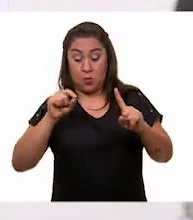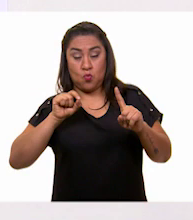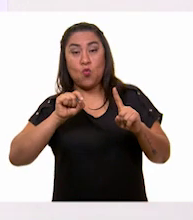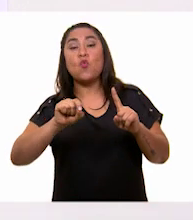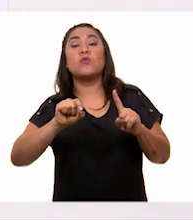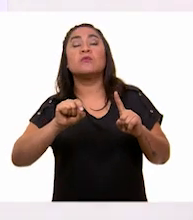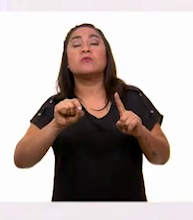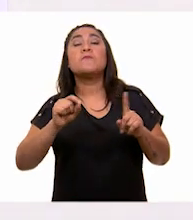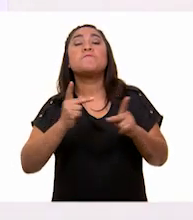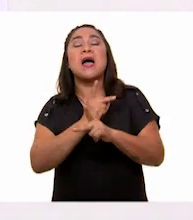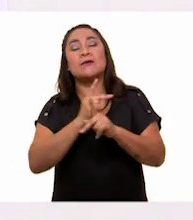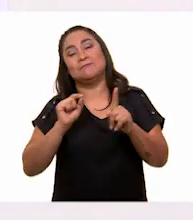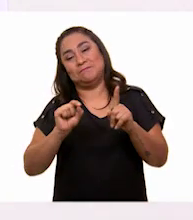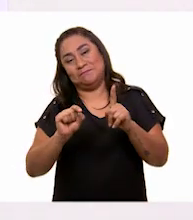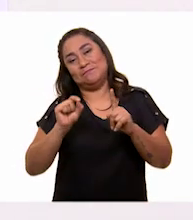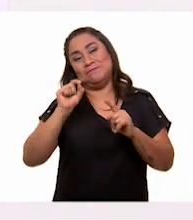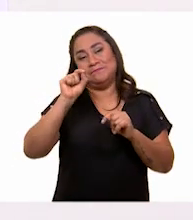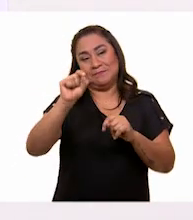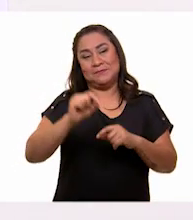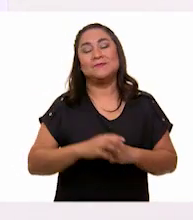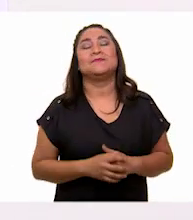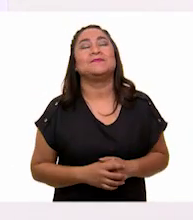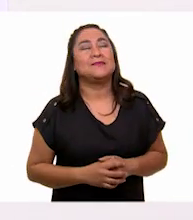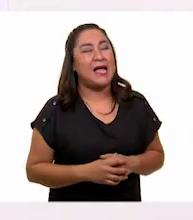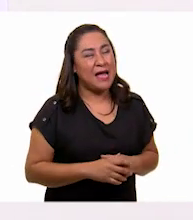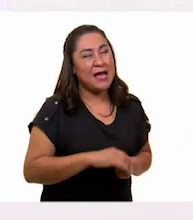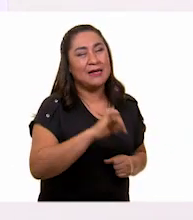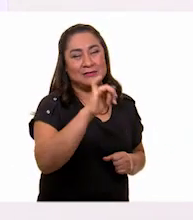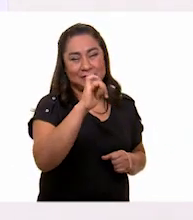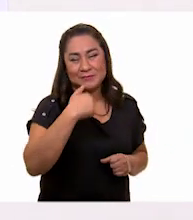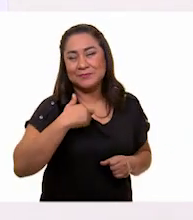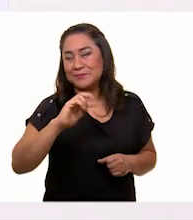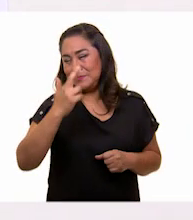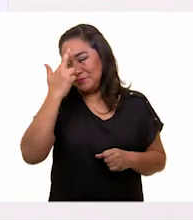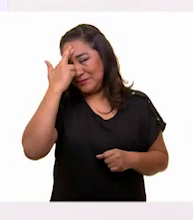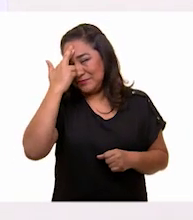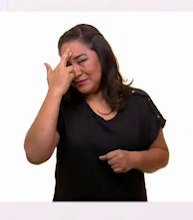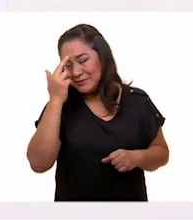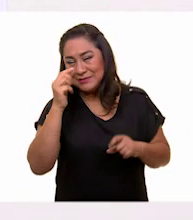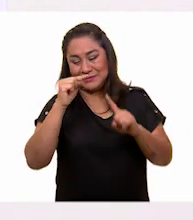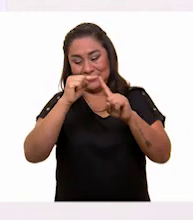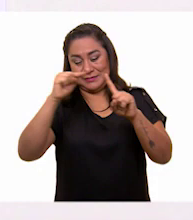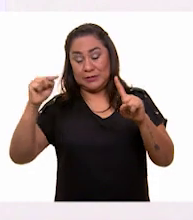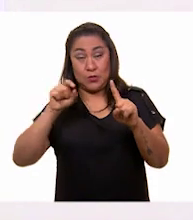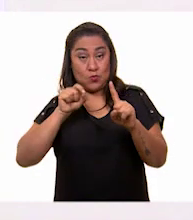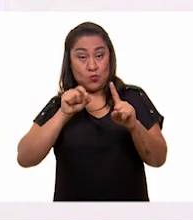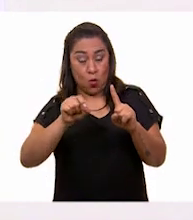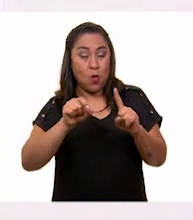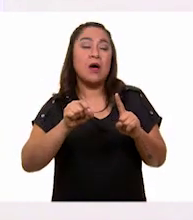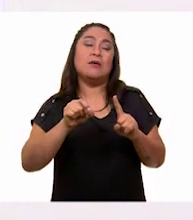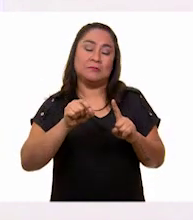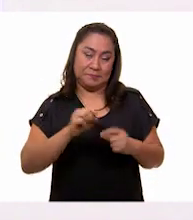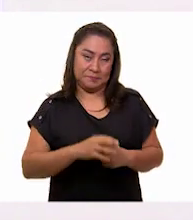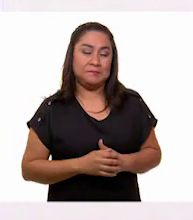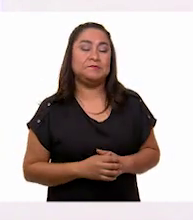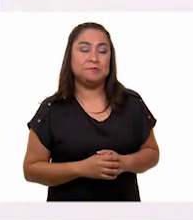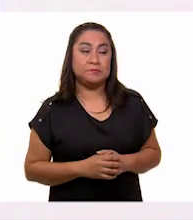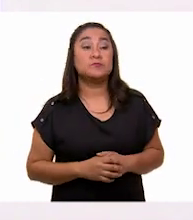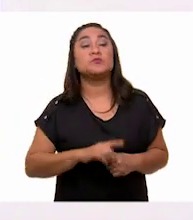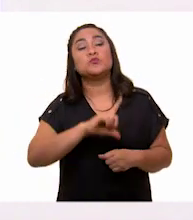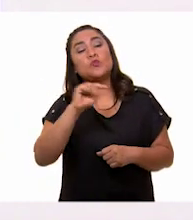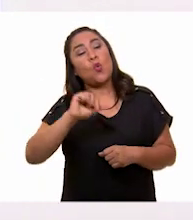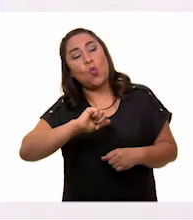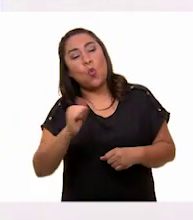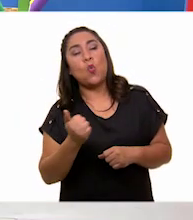dividendo. Uh-huh. Ah, sí, maestra, me acordé de lo del punto decimal. Y ahora puedo hacer la siguiente división, la de